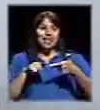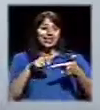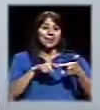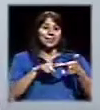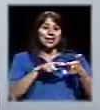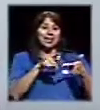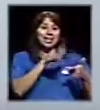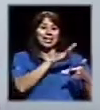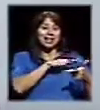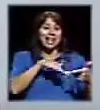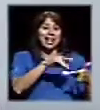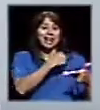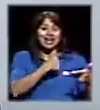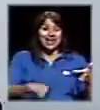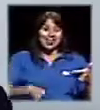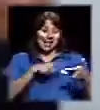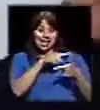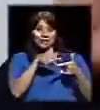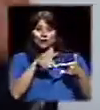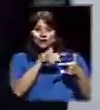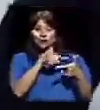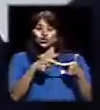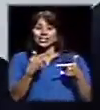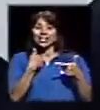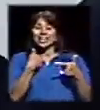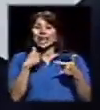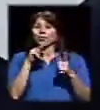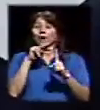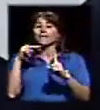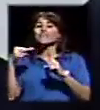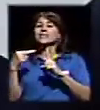estaban con una visión